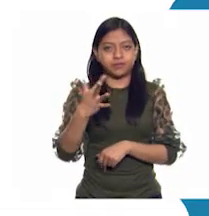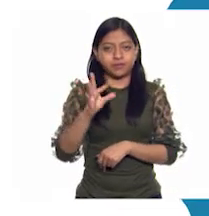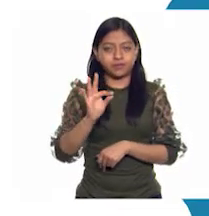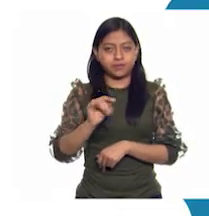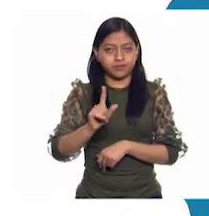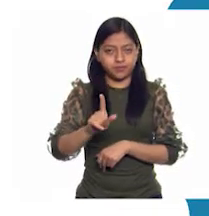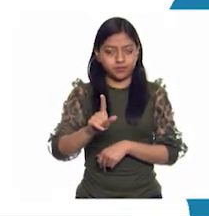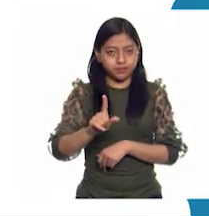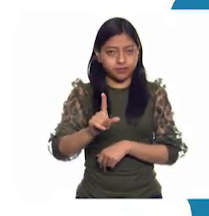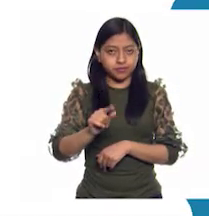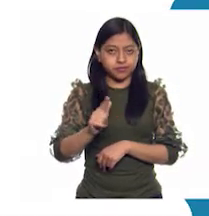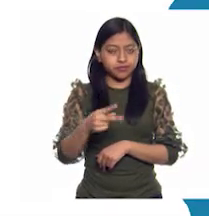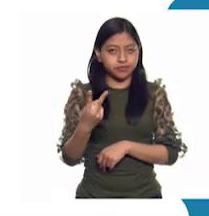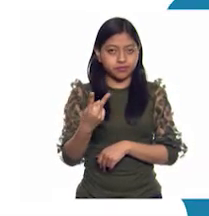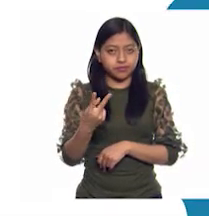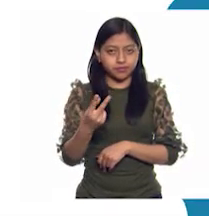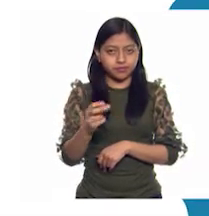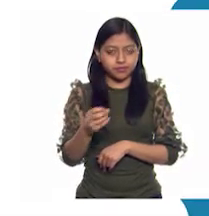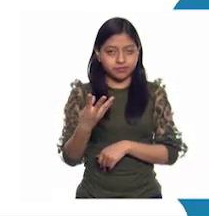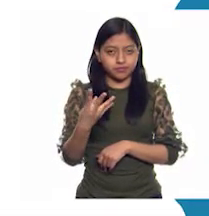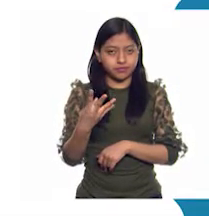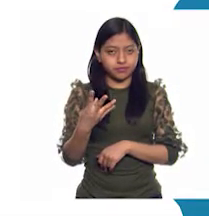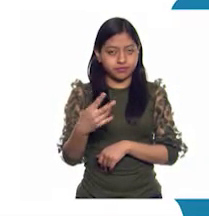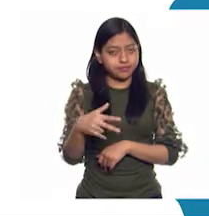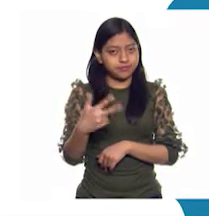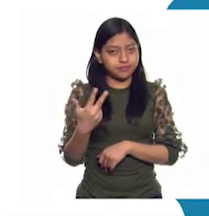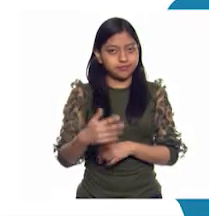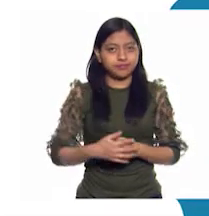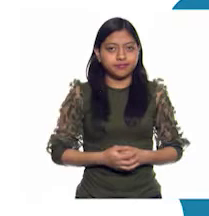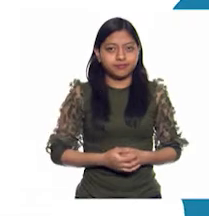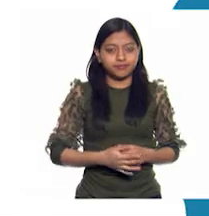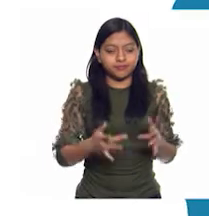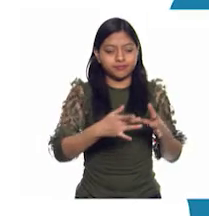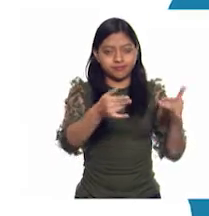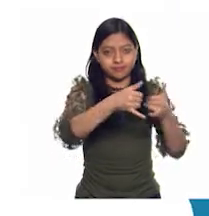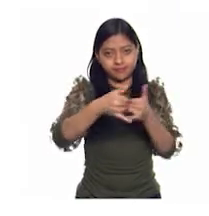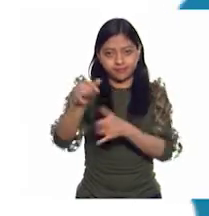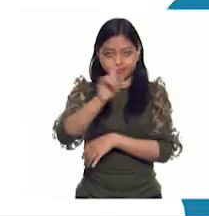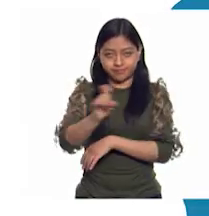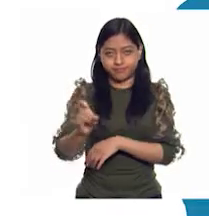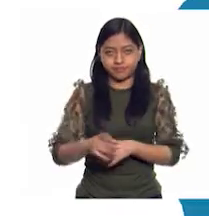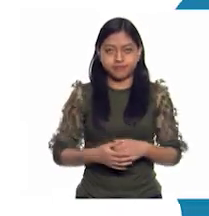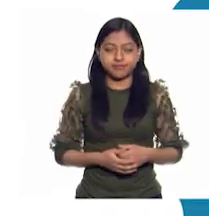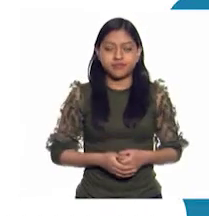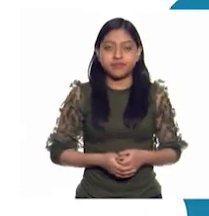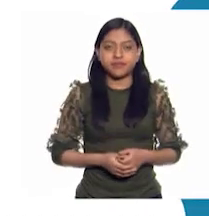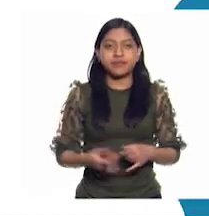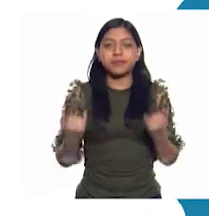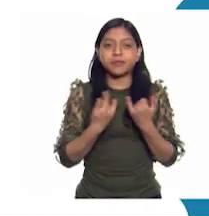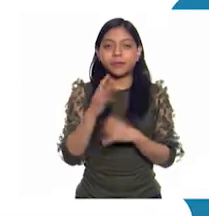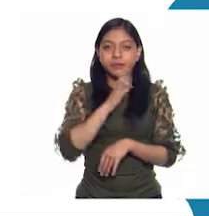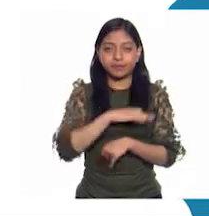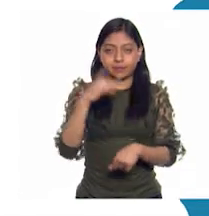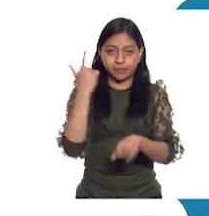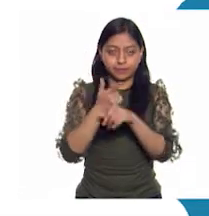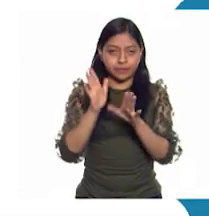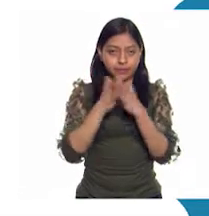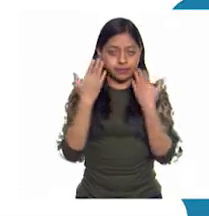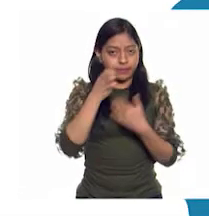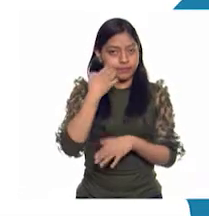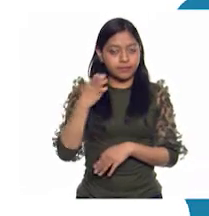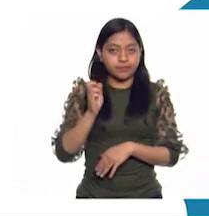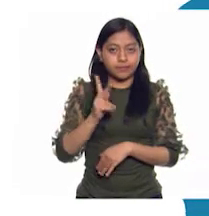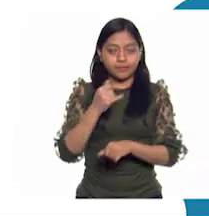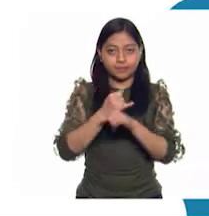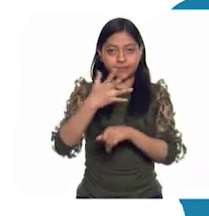55 41 72 04 13 con 100 líneas. También puedes encontrar los libros de texto